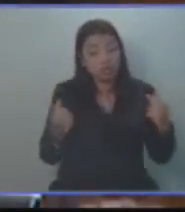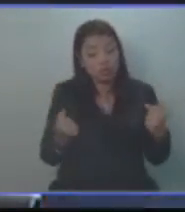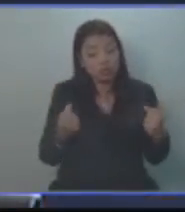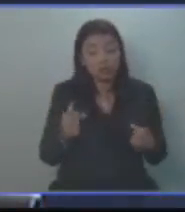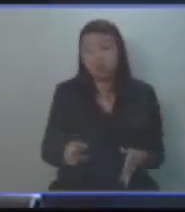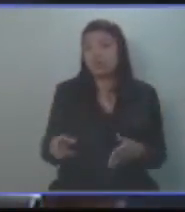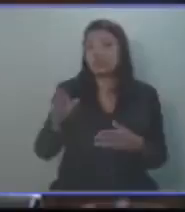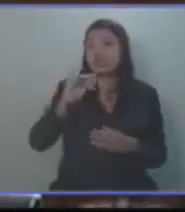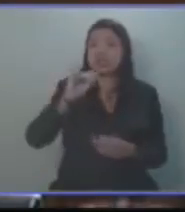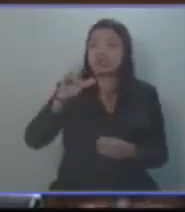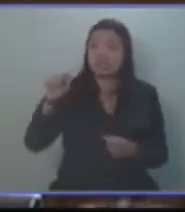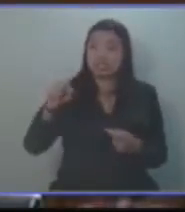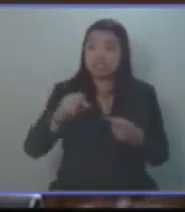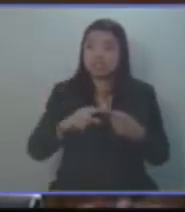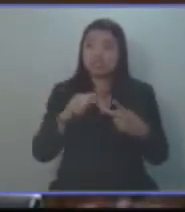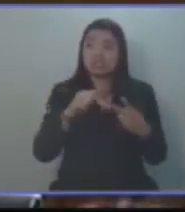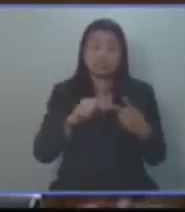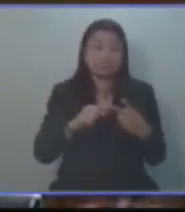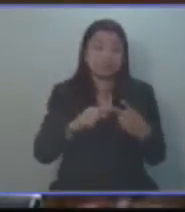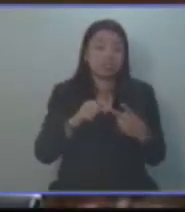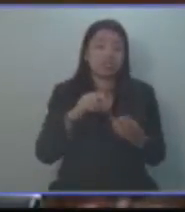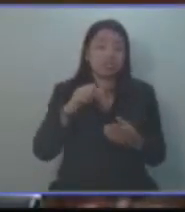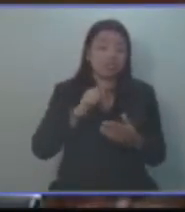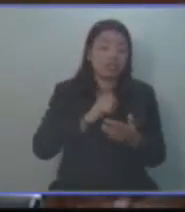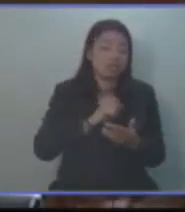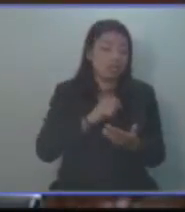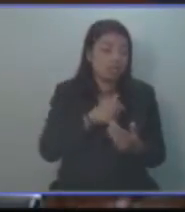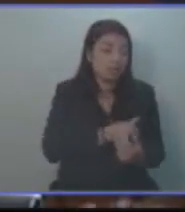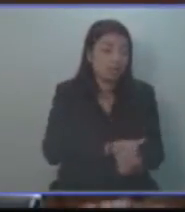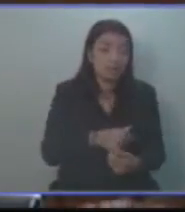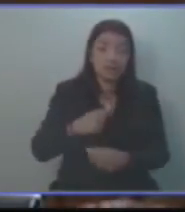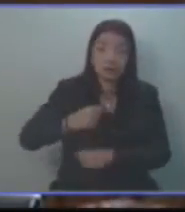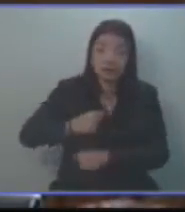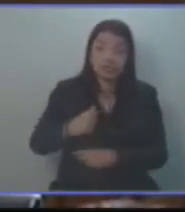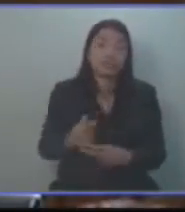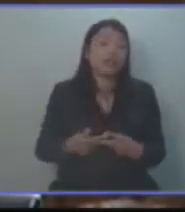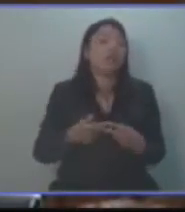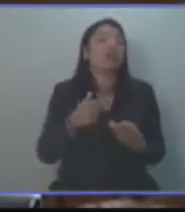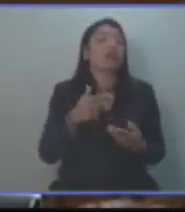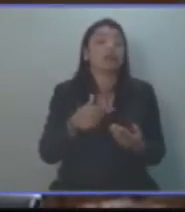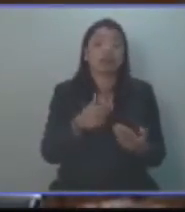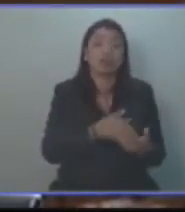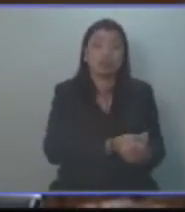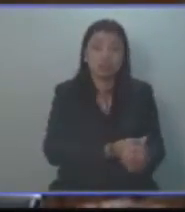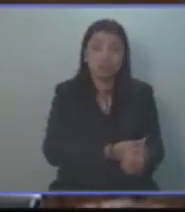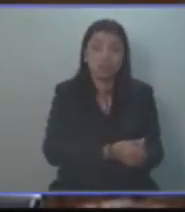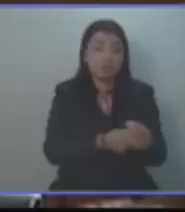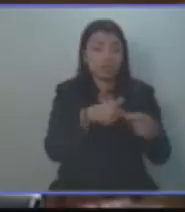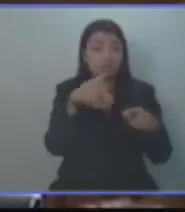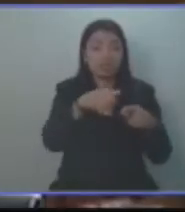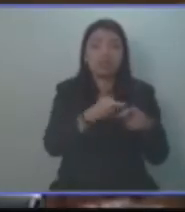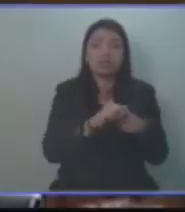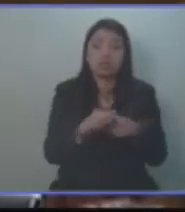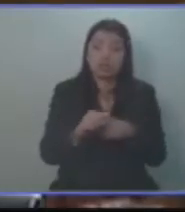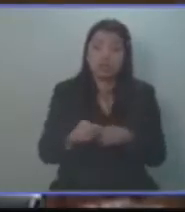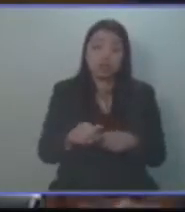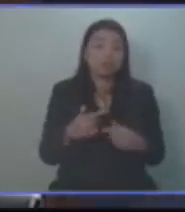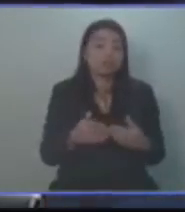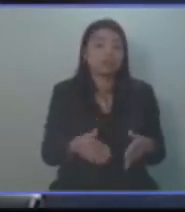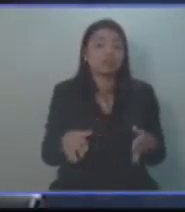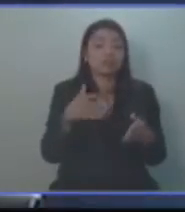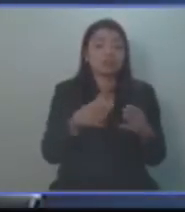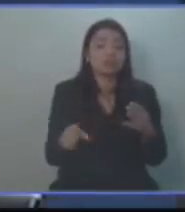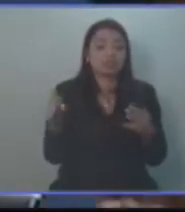Salvadoreño del Seguro Social, el Comando de Sanidad Militar, a través de sus hospitales escuela y las instituciones